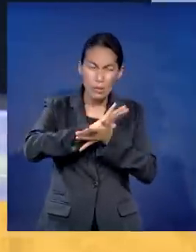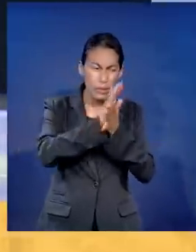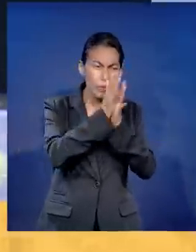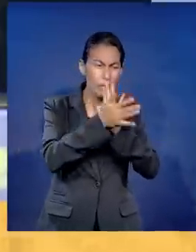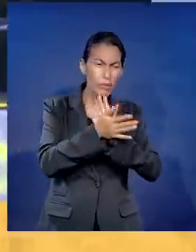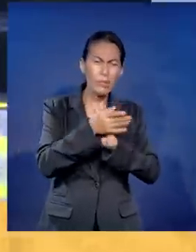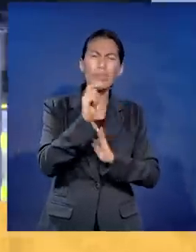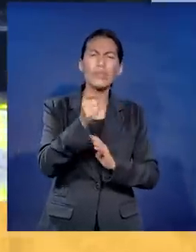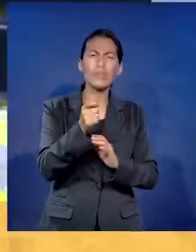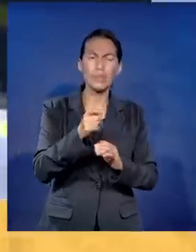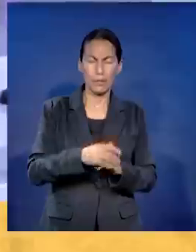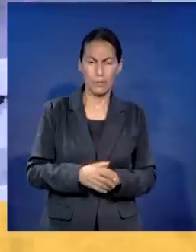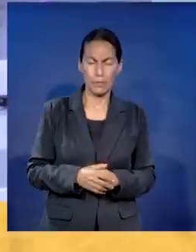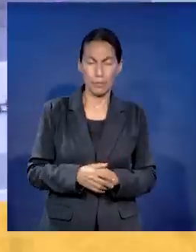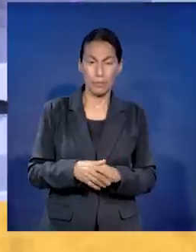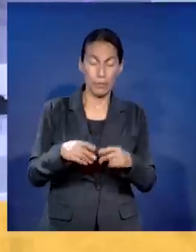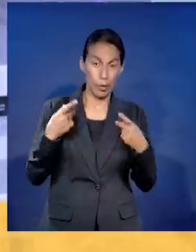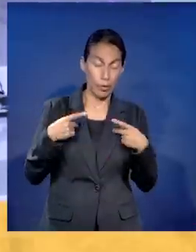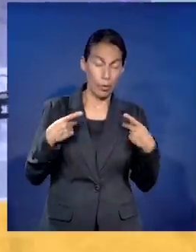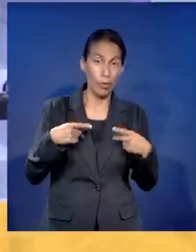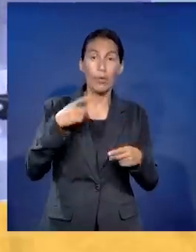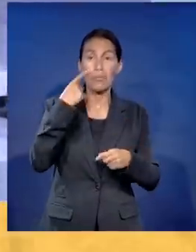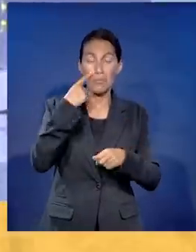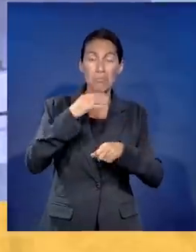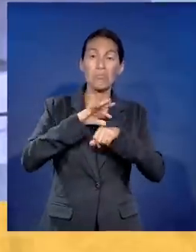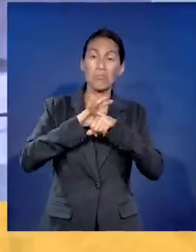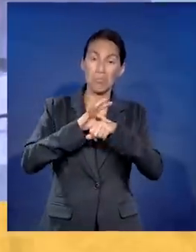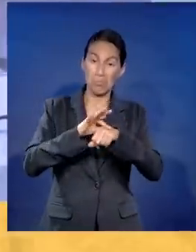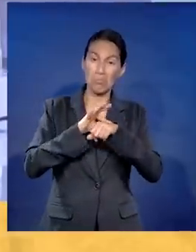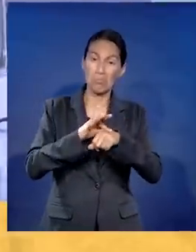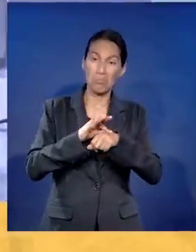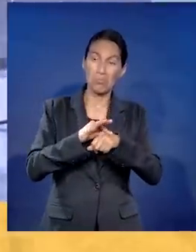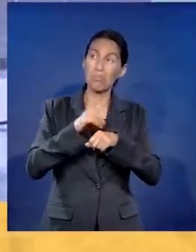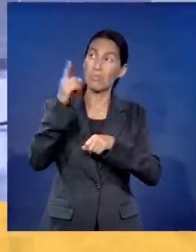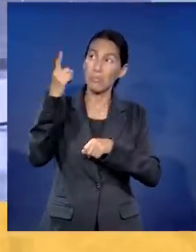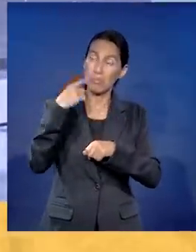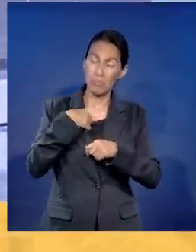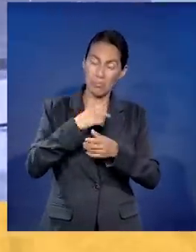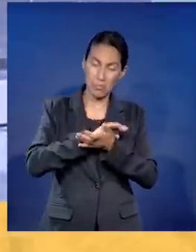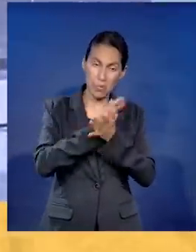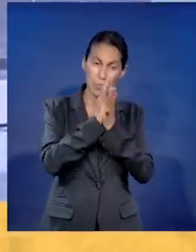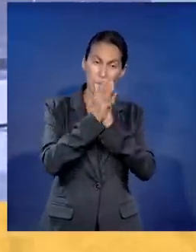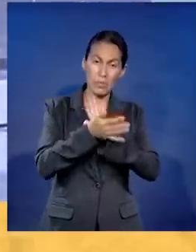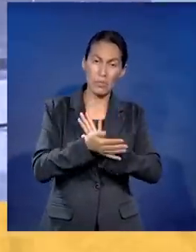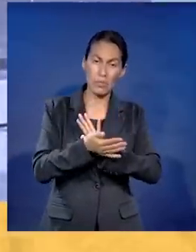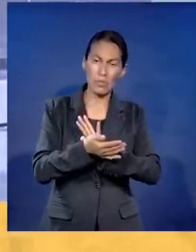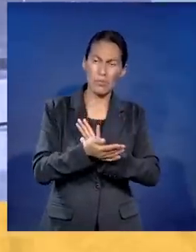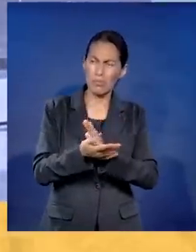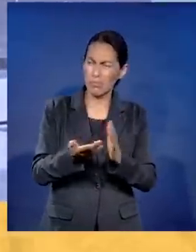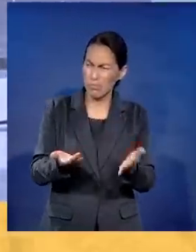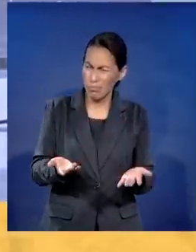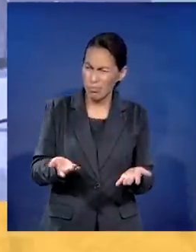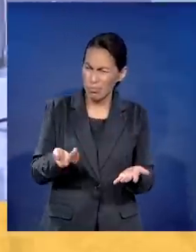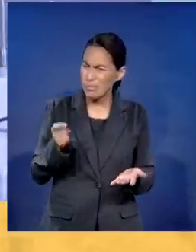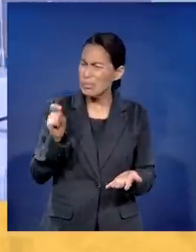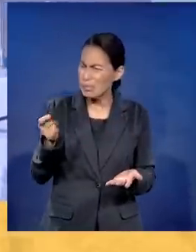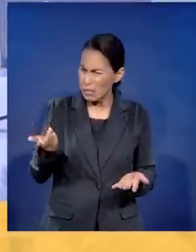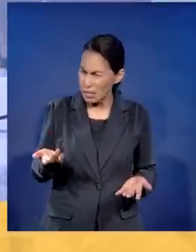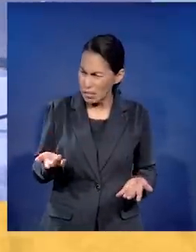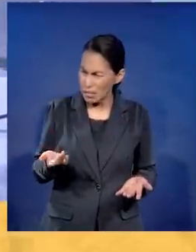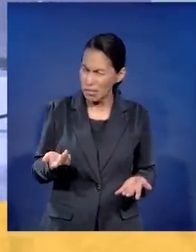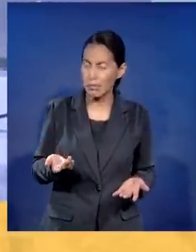santo qué es lo que quieren decir las personas que dan testimonio y dicen yo fui convertido por el señor y usted dice Pero qué es